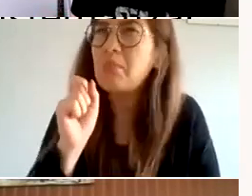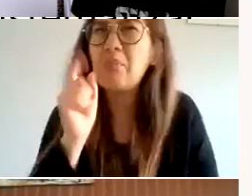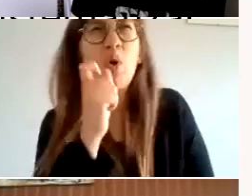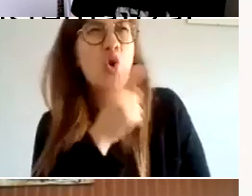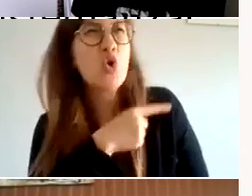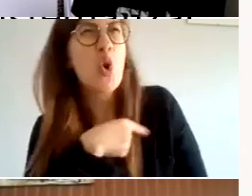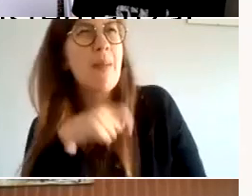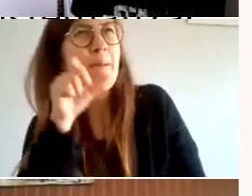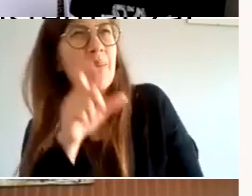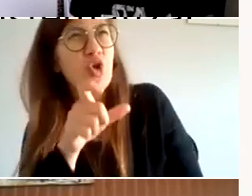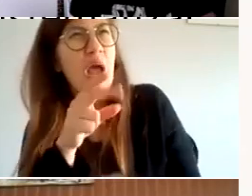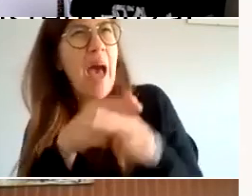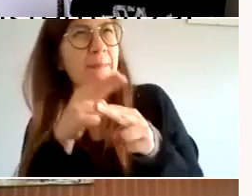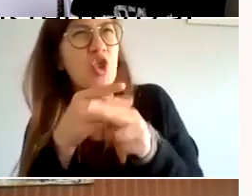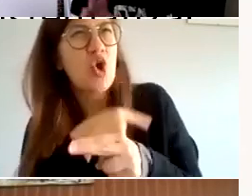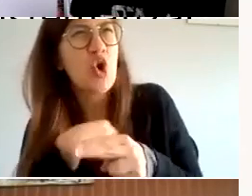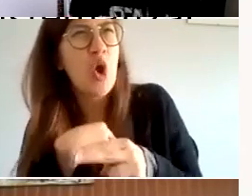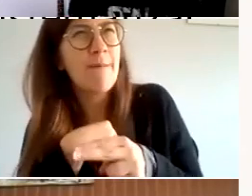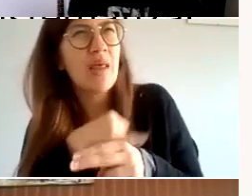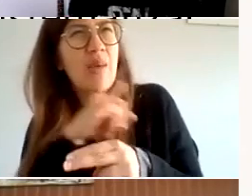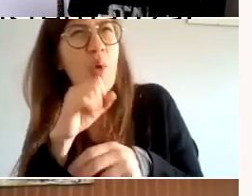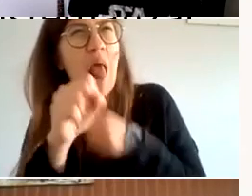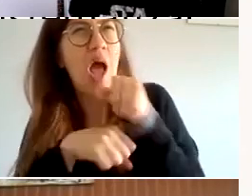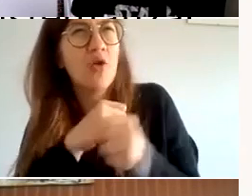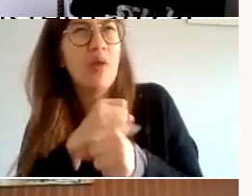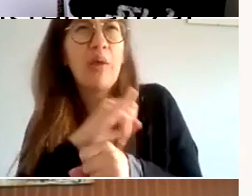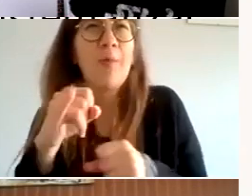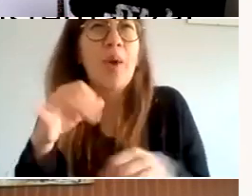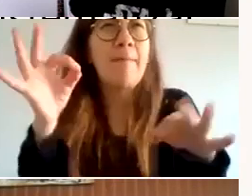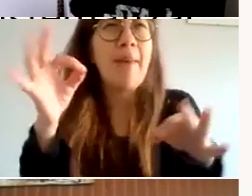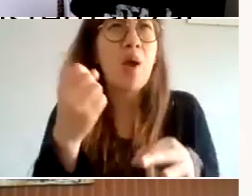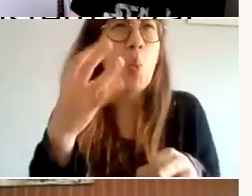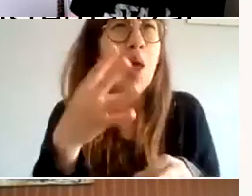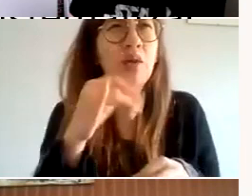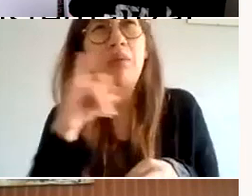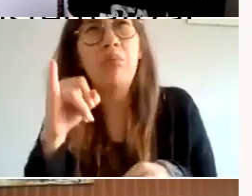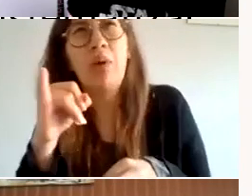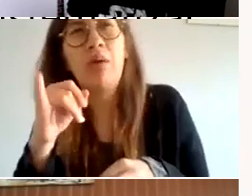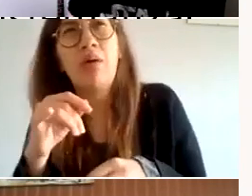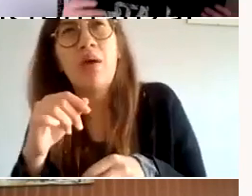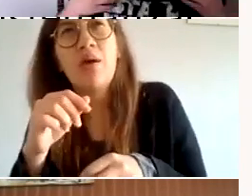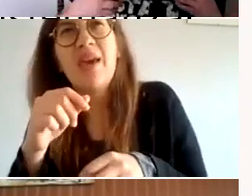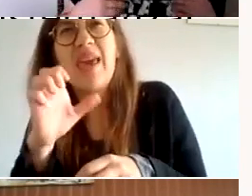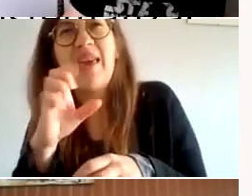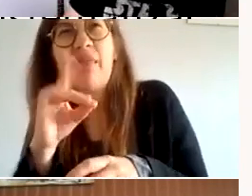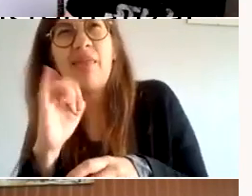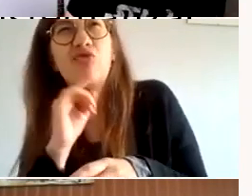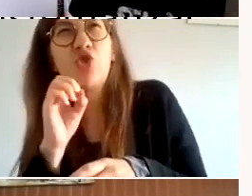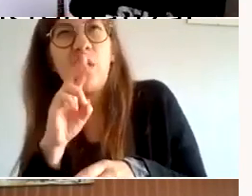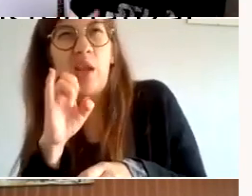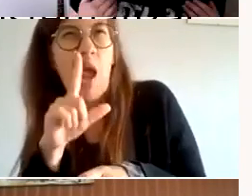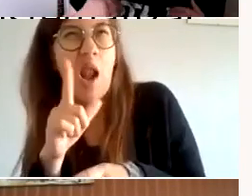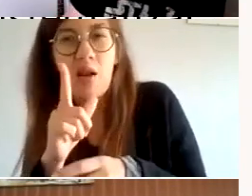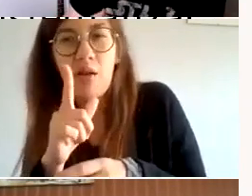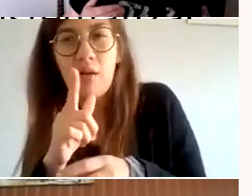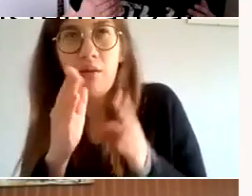autor va con el apellido y el nombre? ¿O el nombre y después el apellido? ¿Van todos juntos? ¿O todos los nombres al final? Todas esas